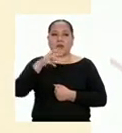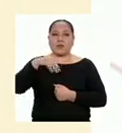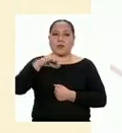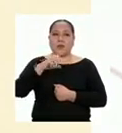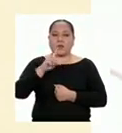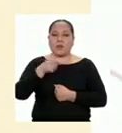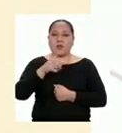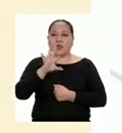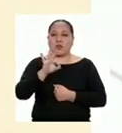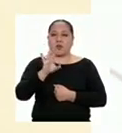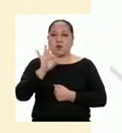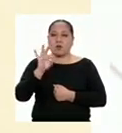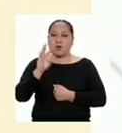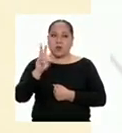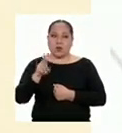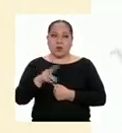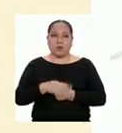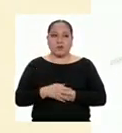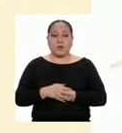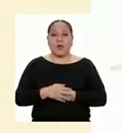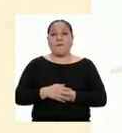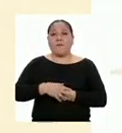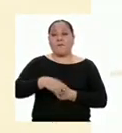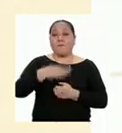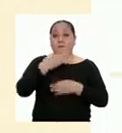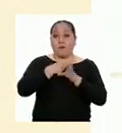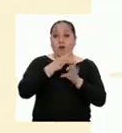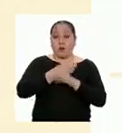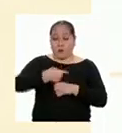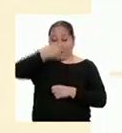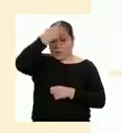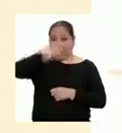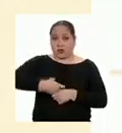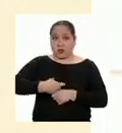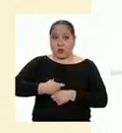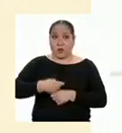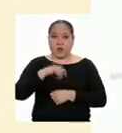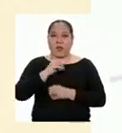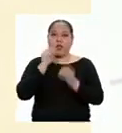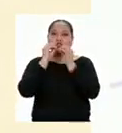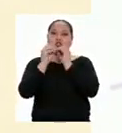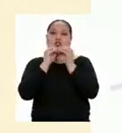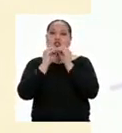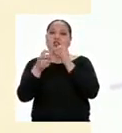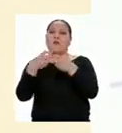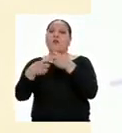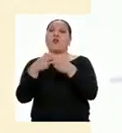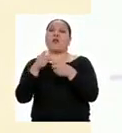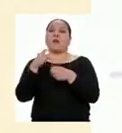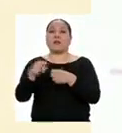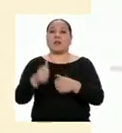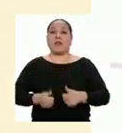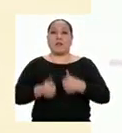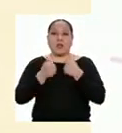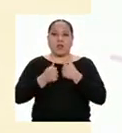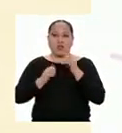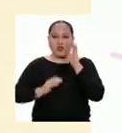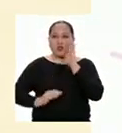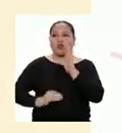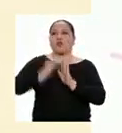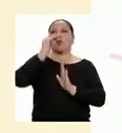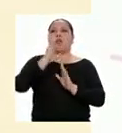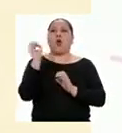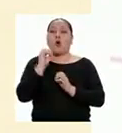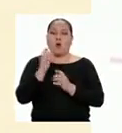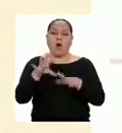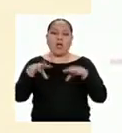1992. Capacidad humana universal para hacer frente a las adversidades de la vida, superarlas o incluso ser transformado por